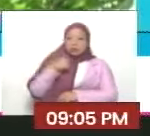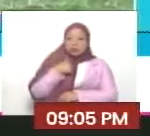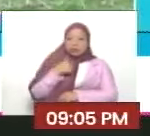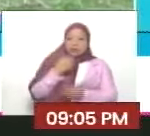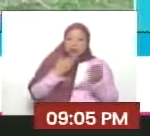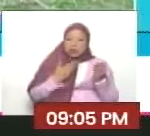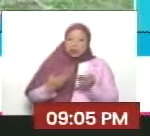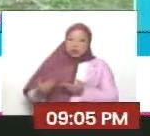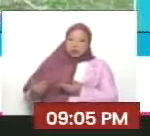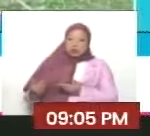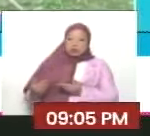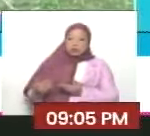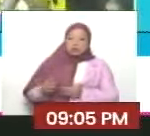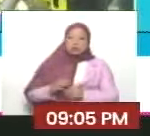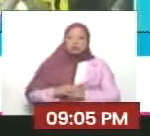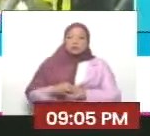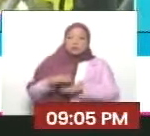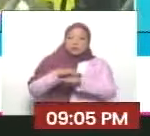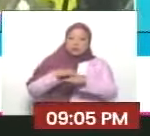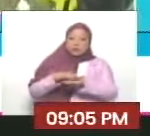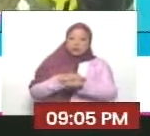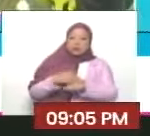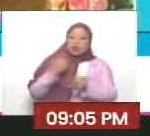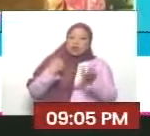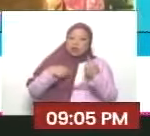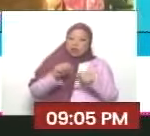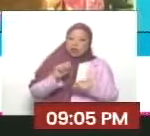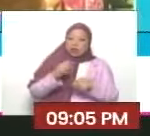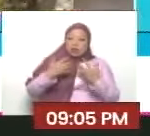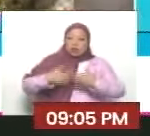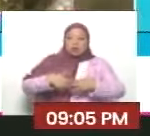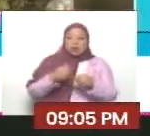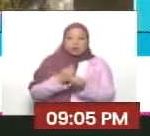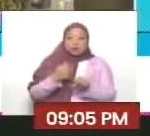recibimos de parte del ministro de Comercio